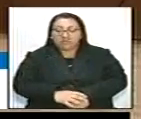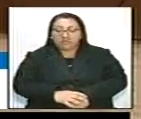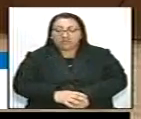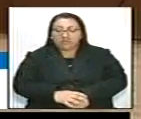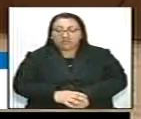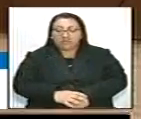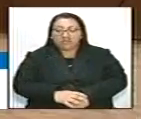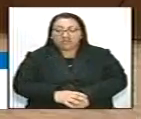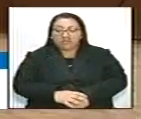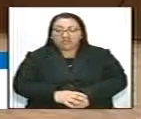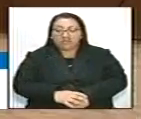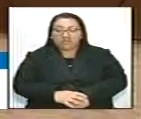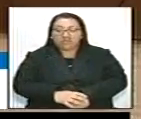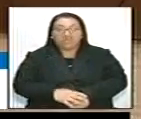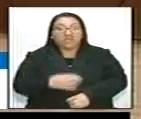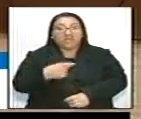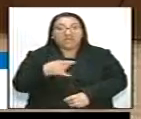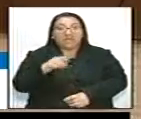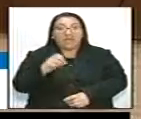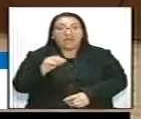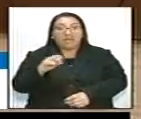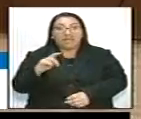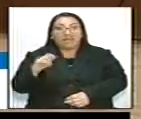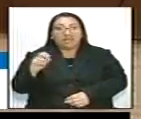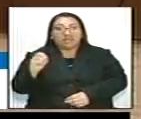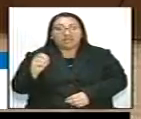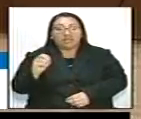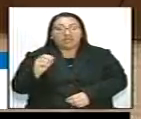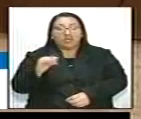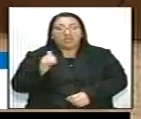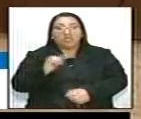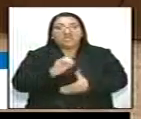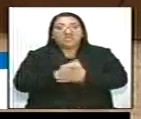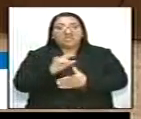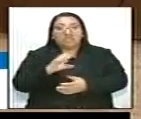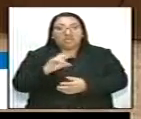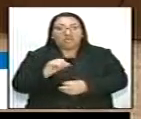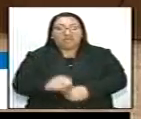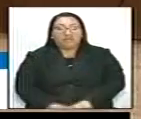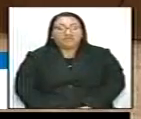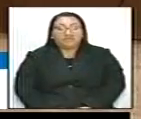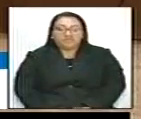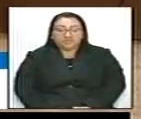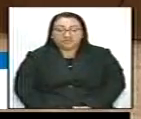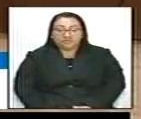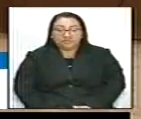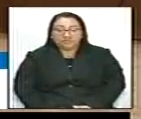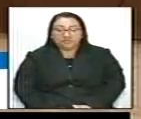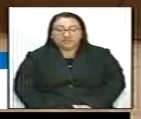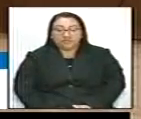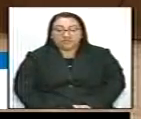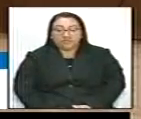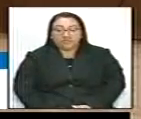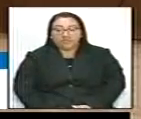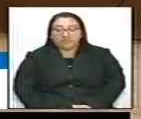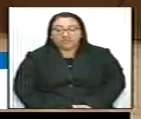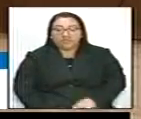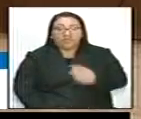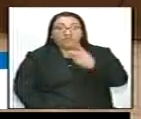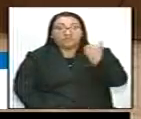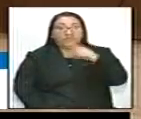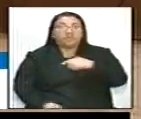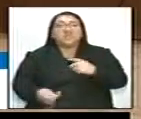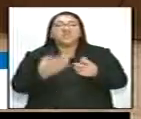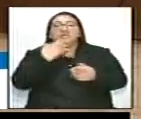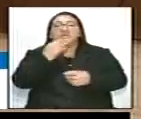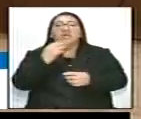Parlamentario Contigo, Guiapianto, Accesitario, Violeta López, Eres y Chicoma. Célula Parlamentaria Prista, Mulder Bedoya.